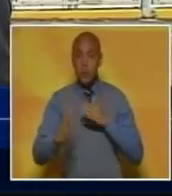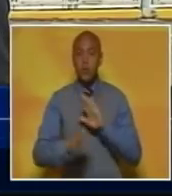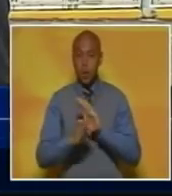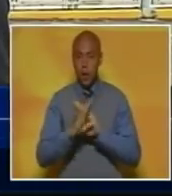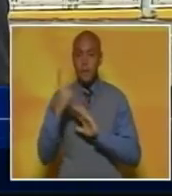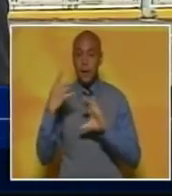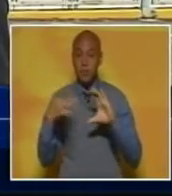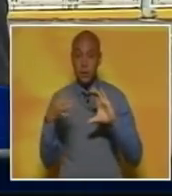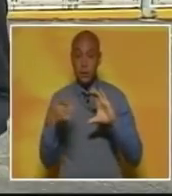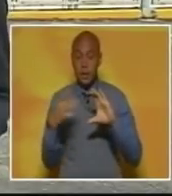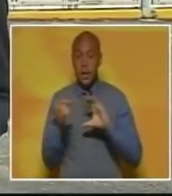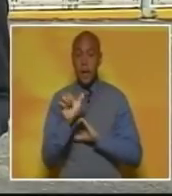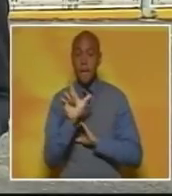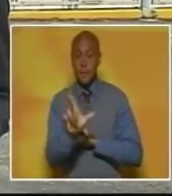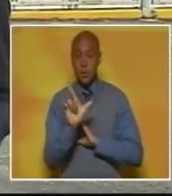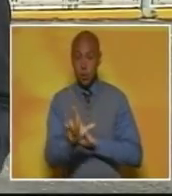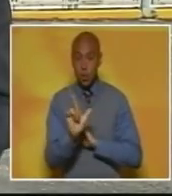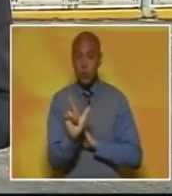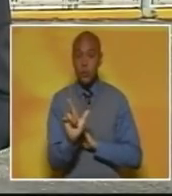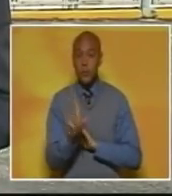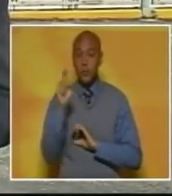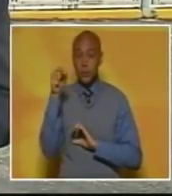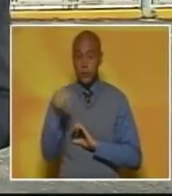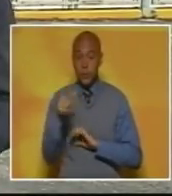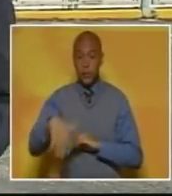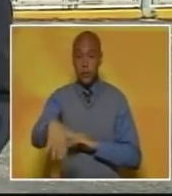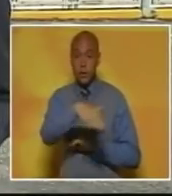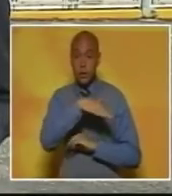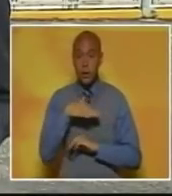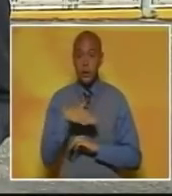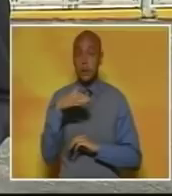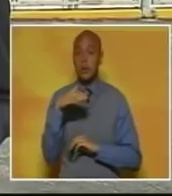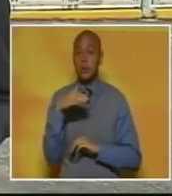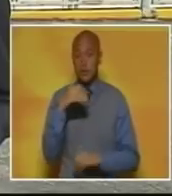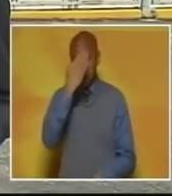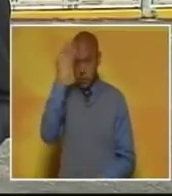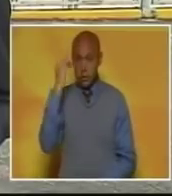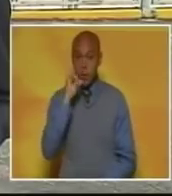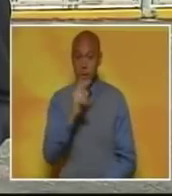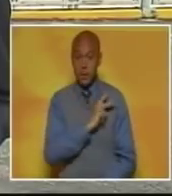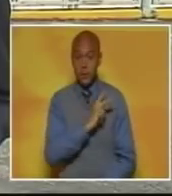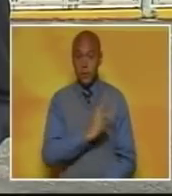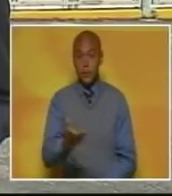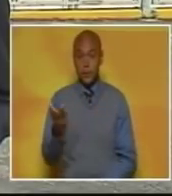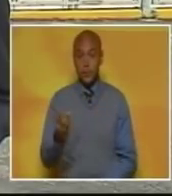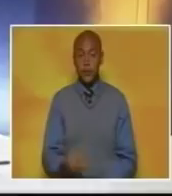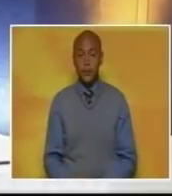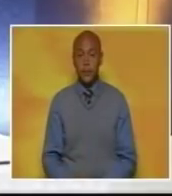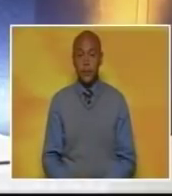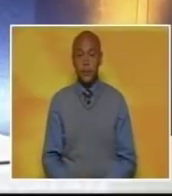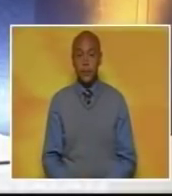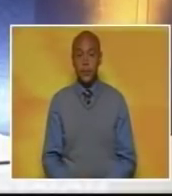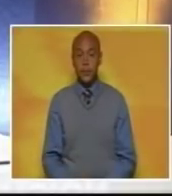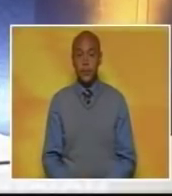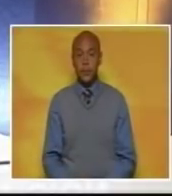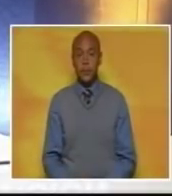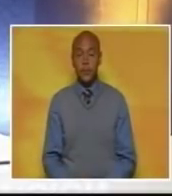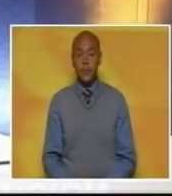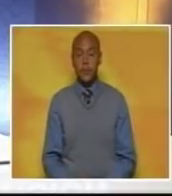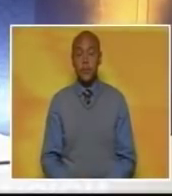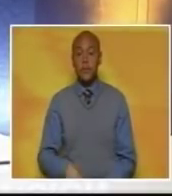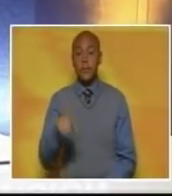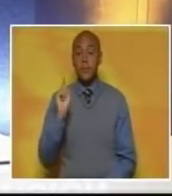de carnetización del partido de gobierno. Desde La Rinconada, Rafael Aníbal Camacho, Noticiero Venevisión.